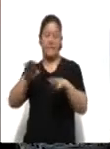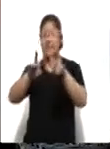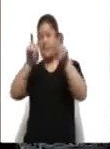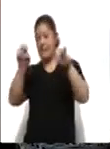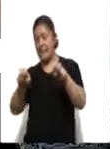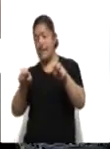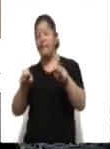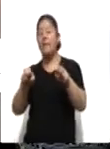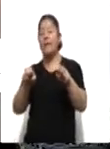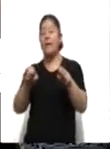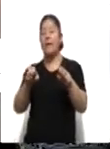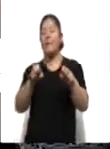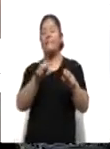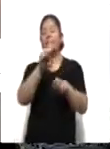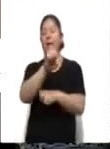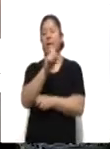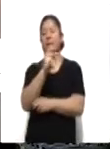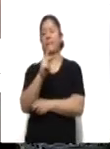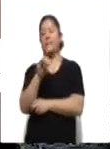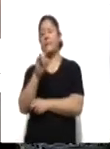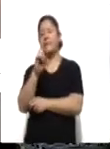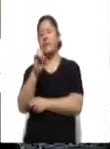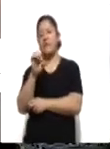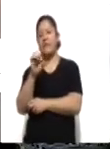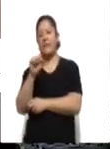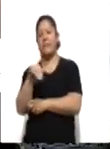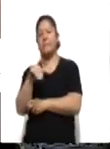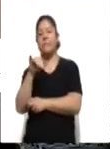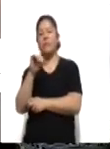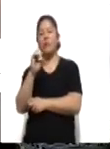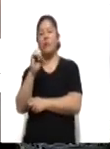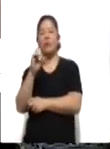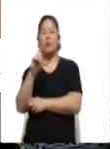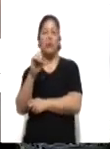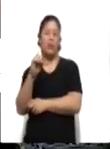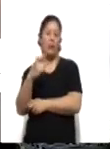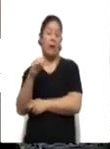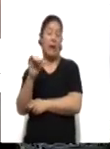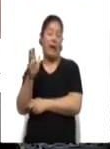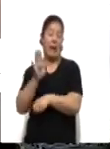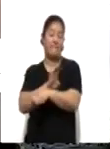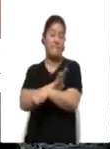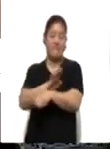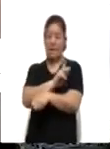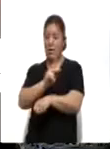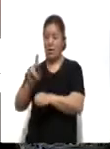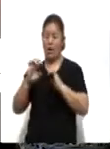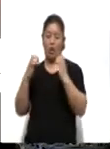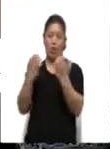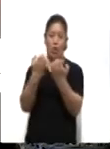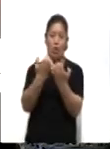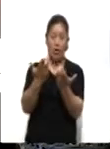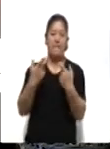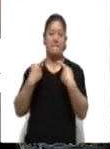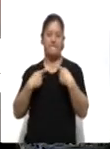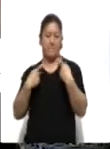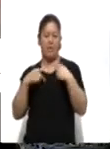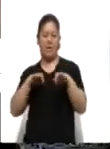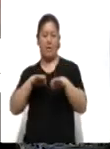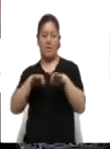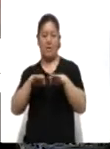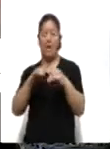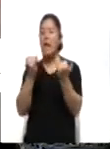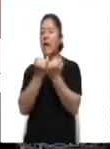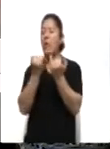con el tema del semáforo rojo en la actualidad por el bienestar de todas las personas que están en el congreso de los diputados de la gente que trabaja ahí y sobre todo